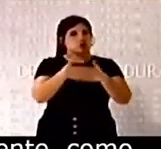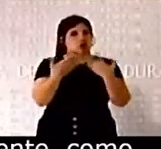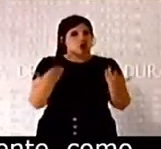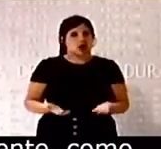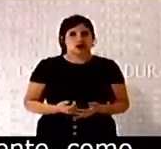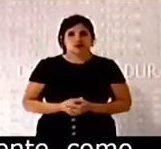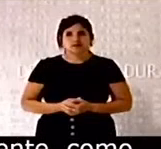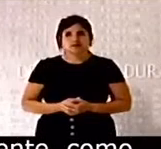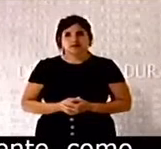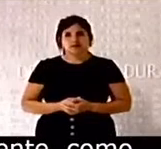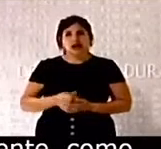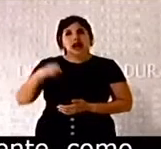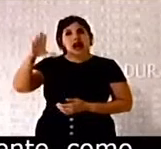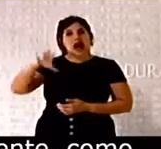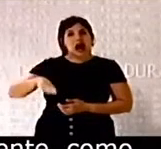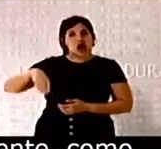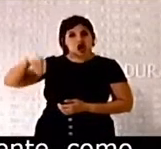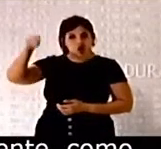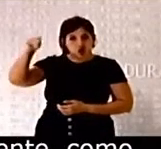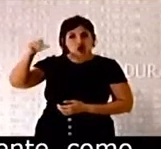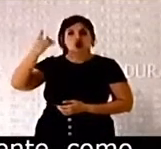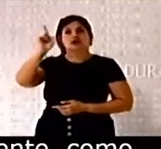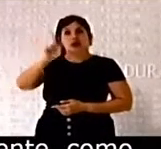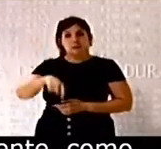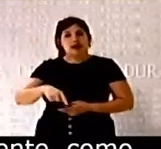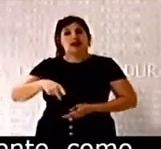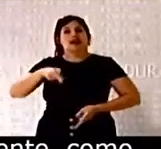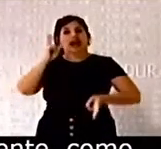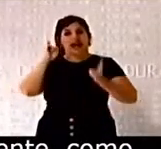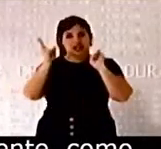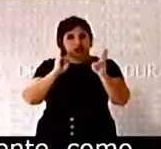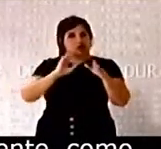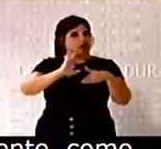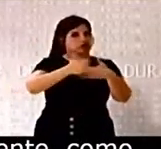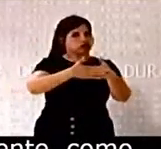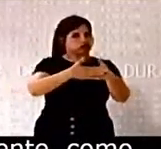de Arroyo de San Serván y Jerez de los Caballeros.